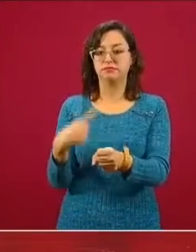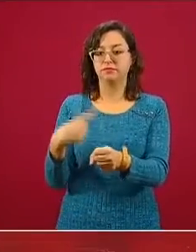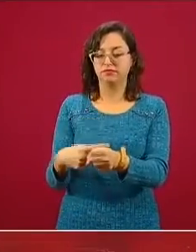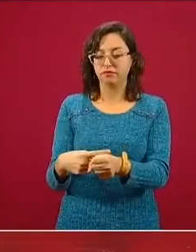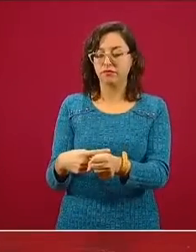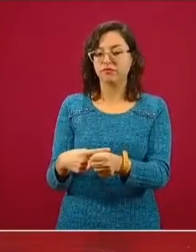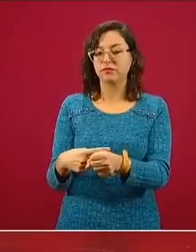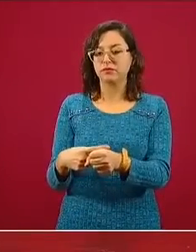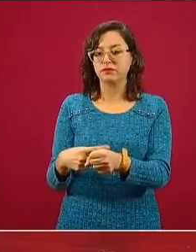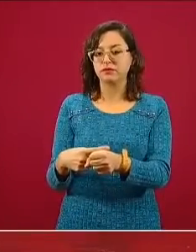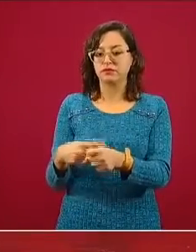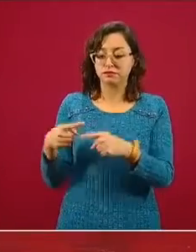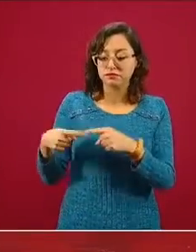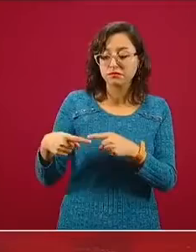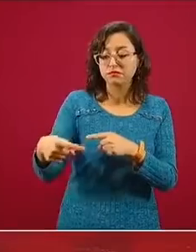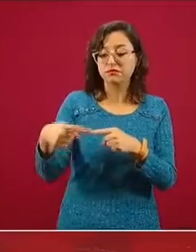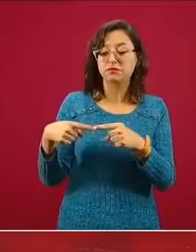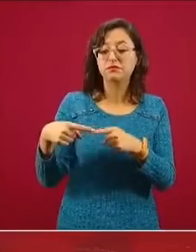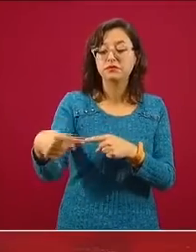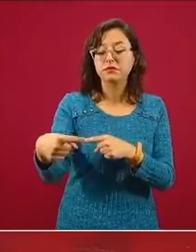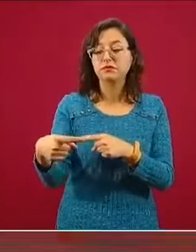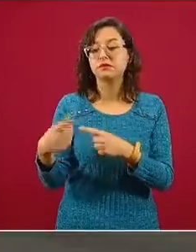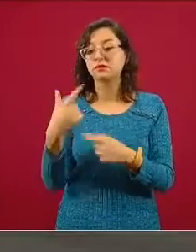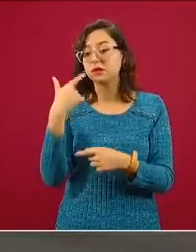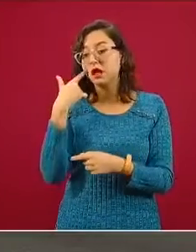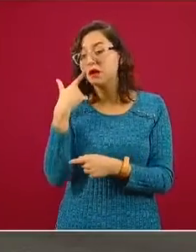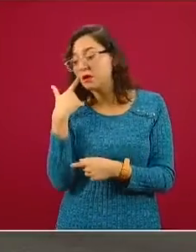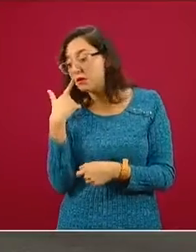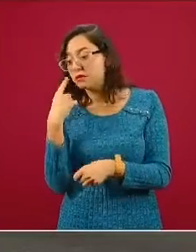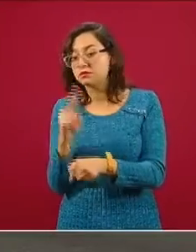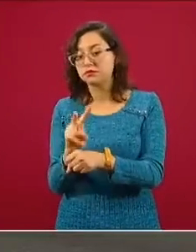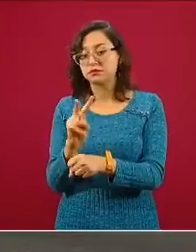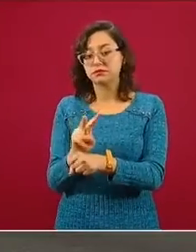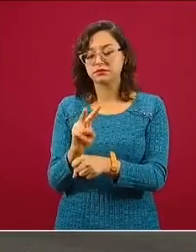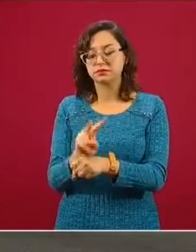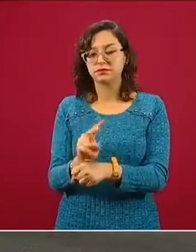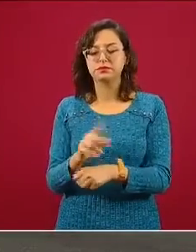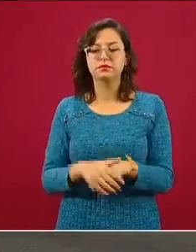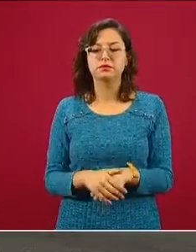permanecen por un par de días en periodo de estudio. La siguiente, por favor.